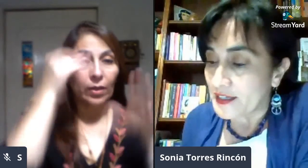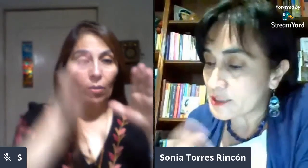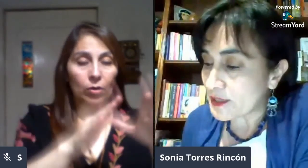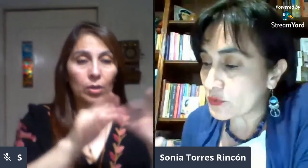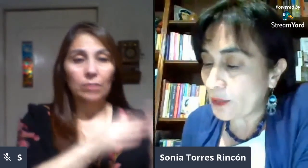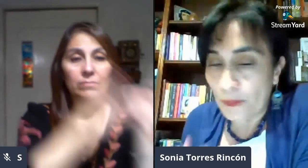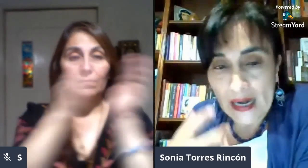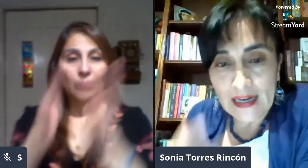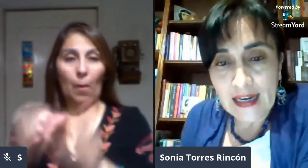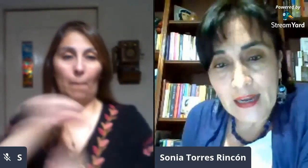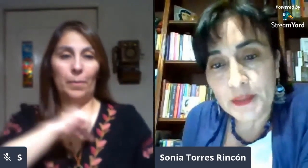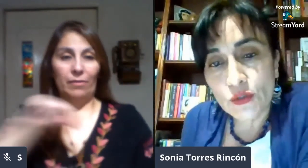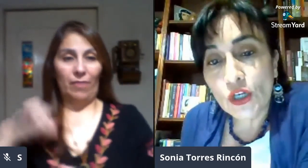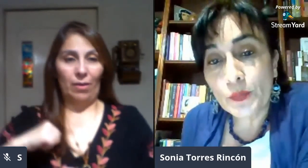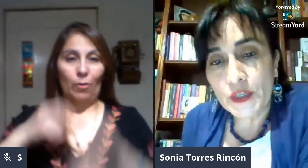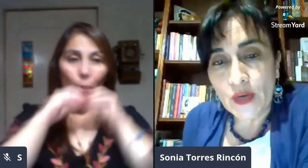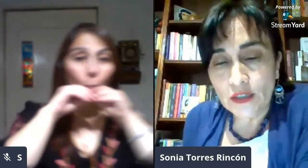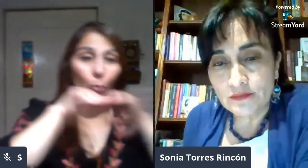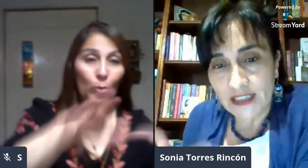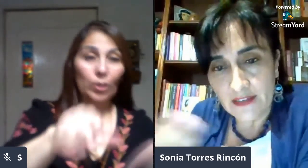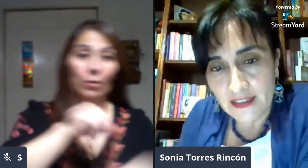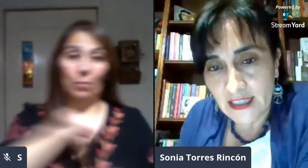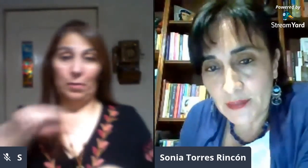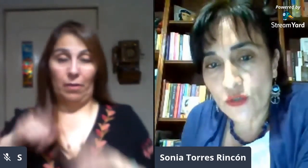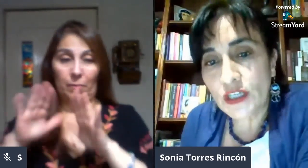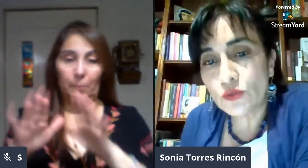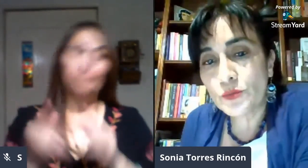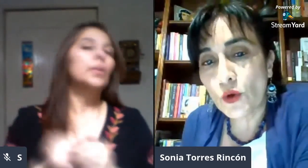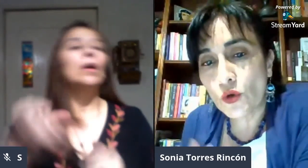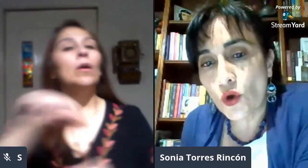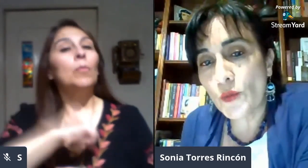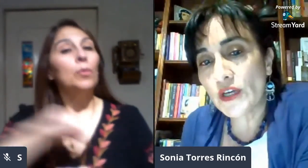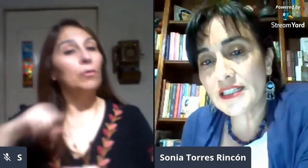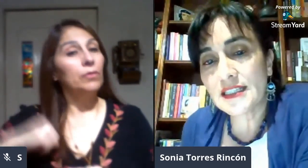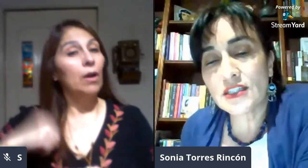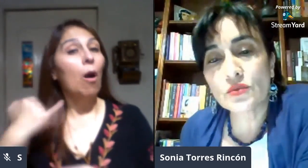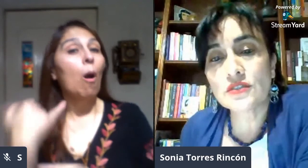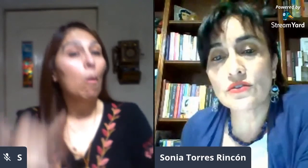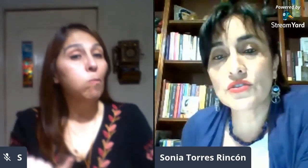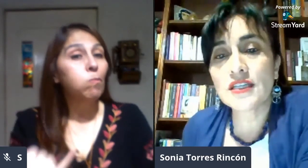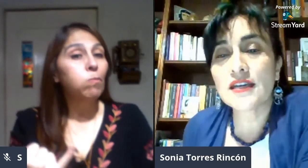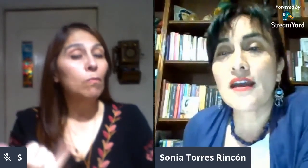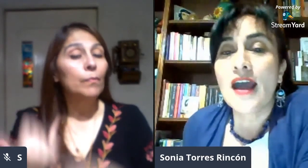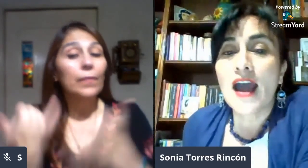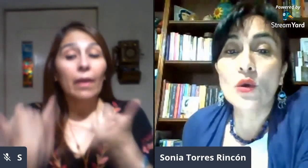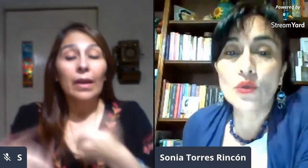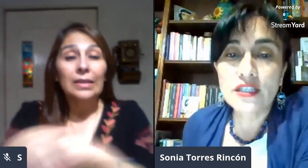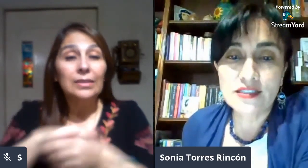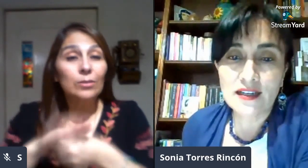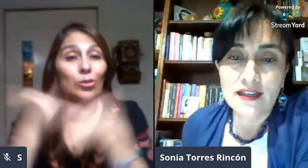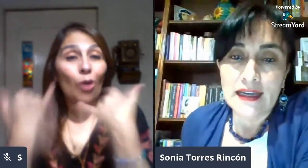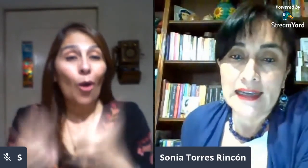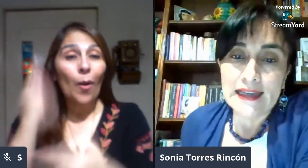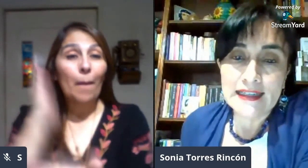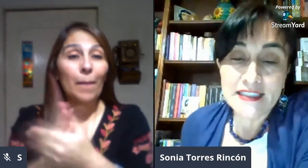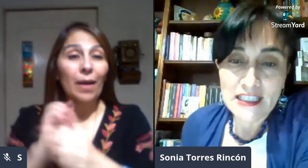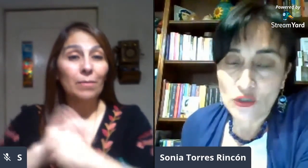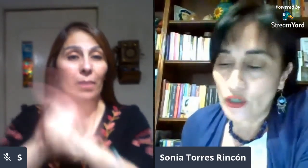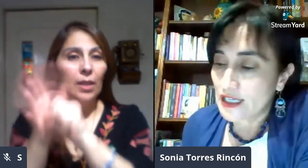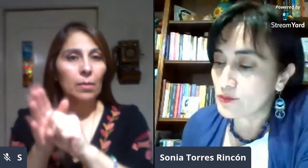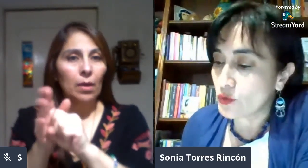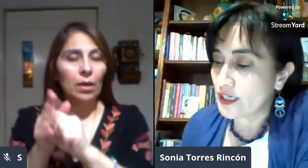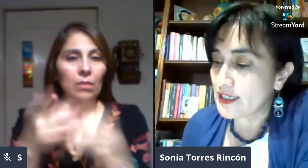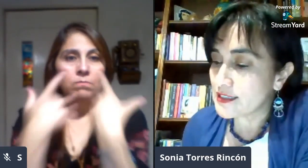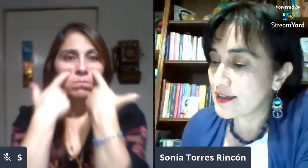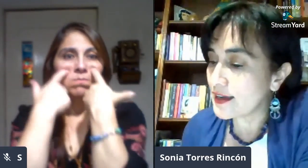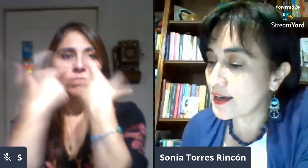privado. Respecto al ámbito de lo privado, que venía mencionando un poco cómo en esta situación se agudiza el